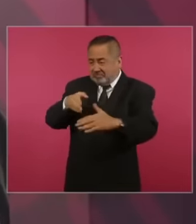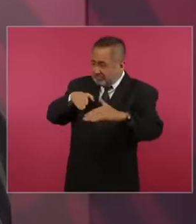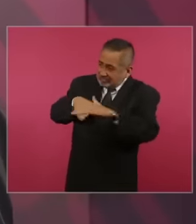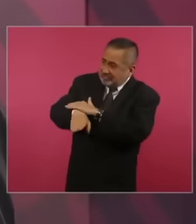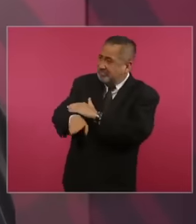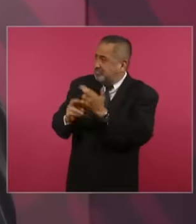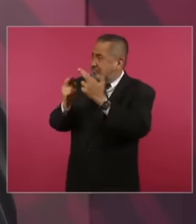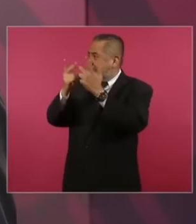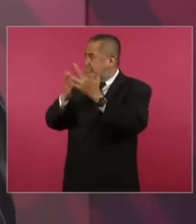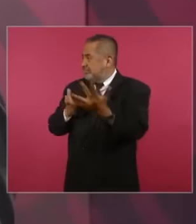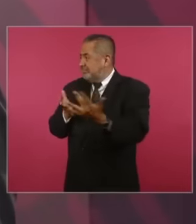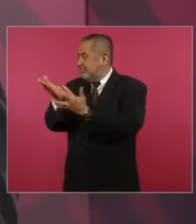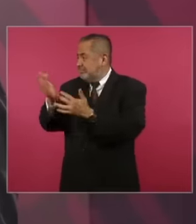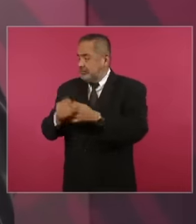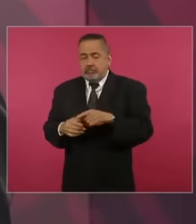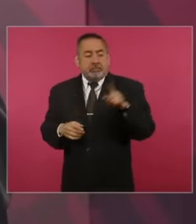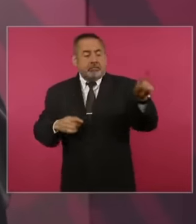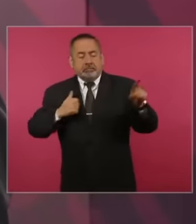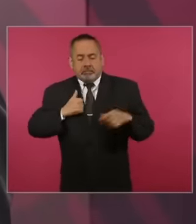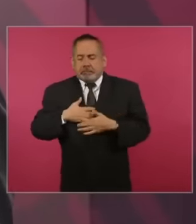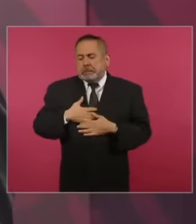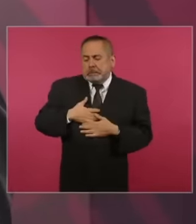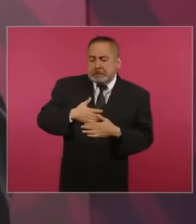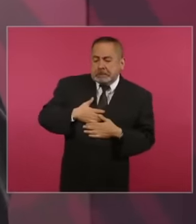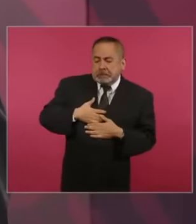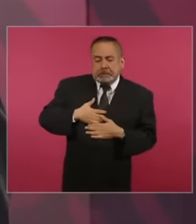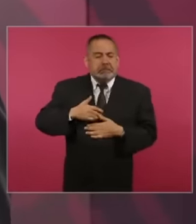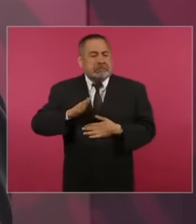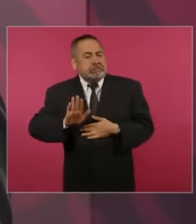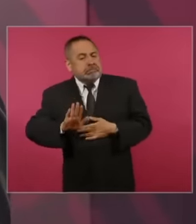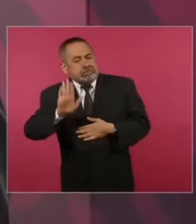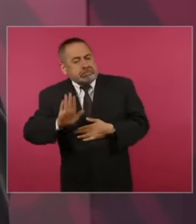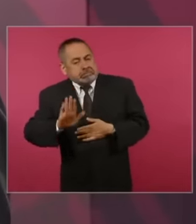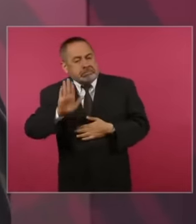embajada. Ellos hicieron aparente